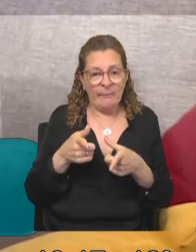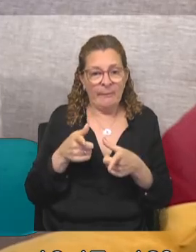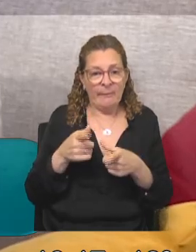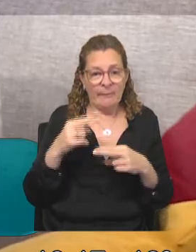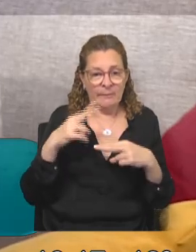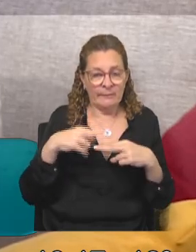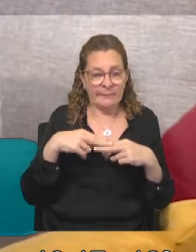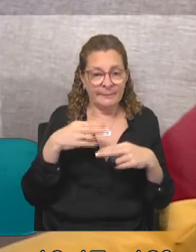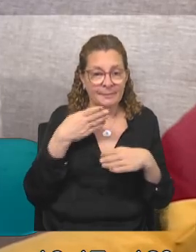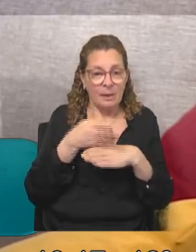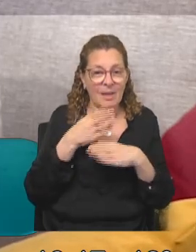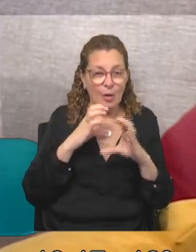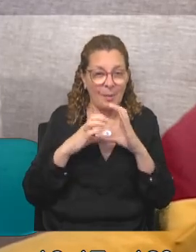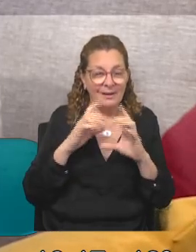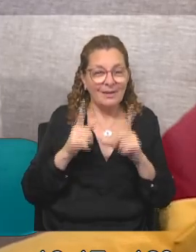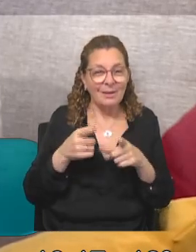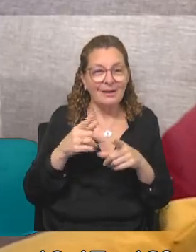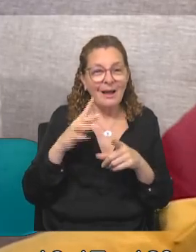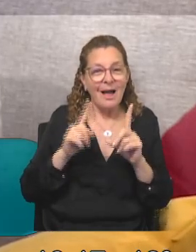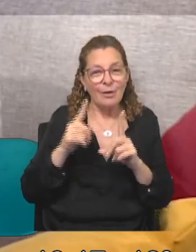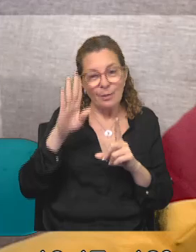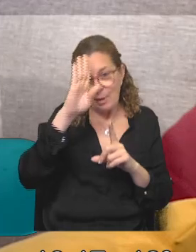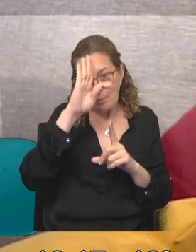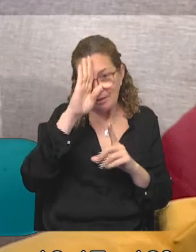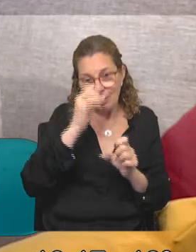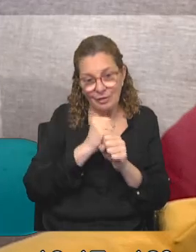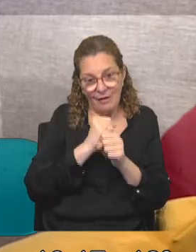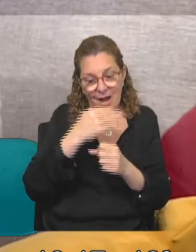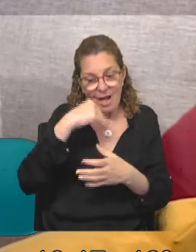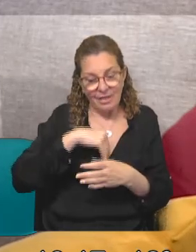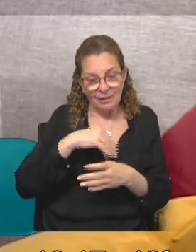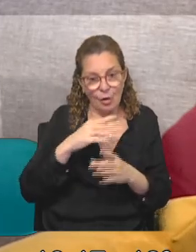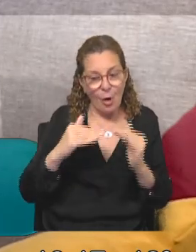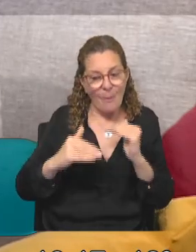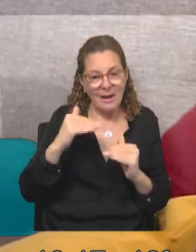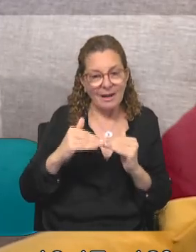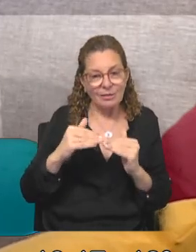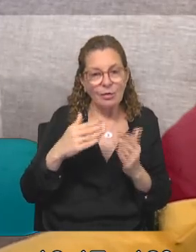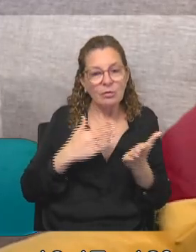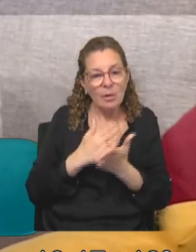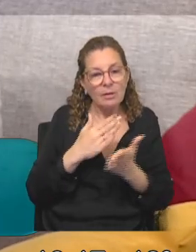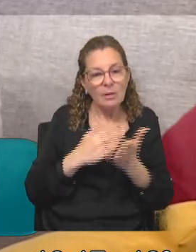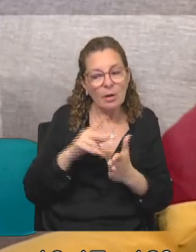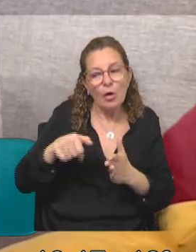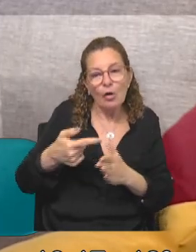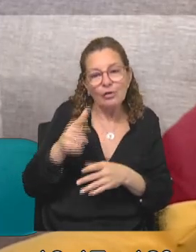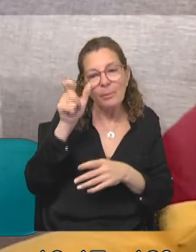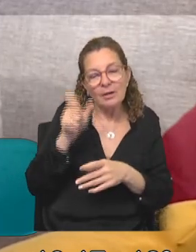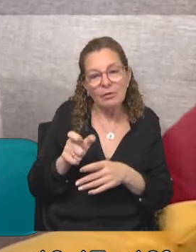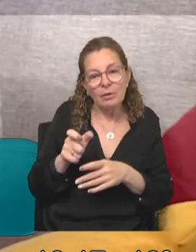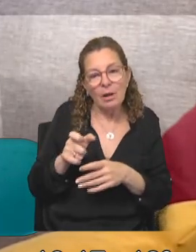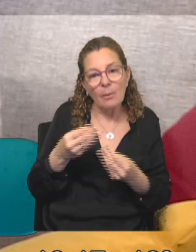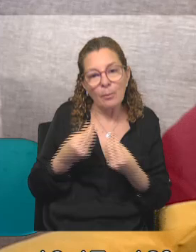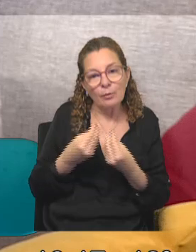los medios, imagino que también es algo que han aprendido a trabajar internamente, pero compararnos constantemente con otros puede ser